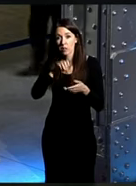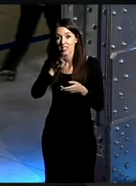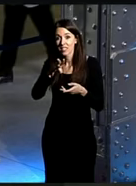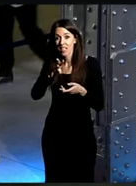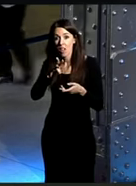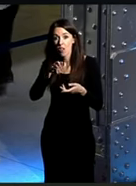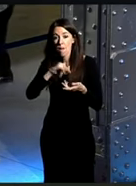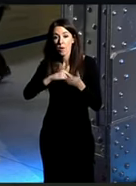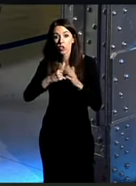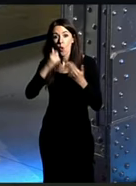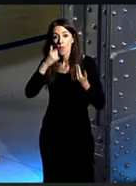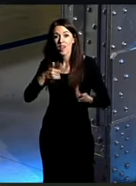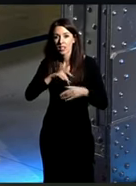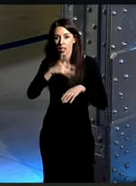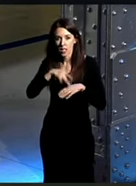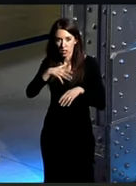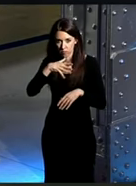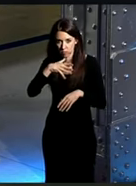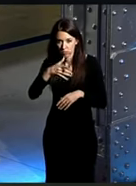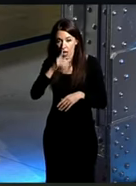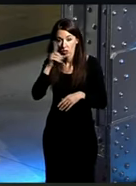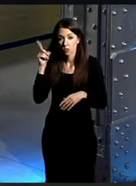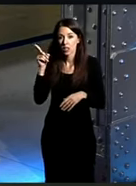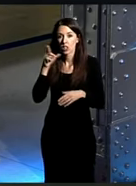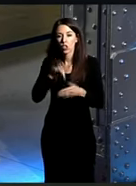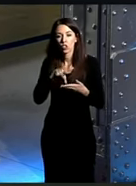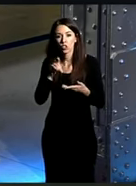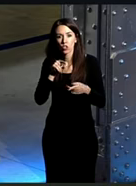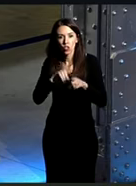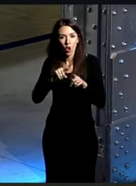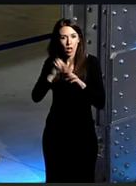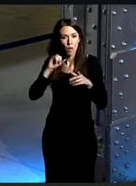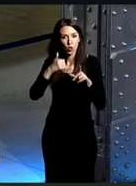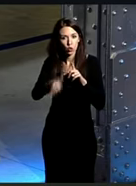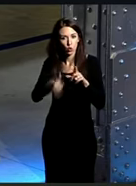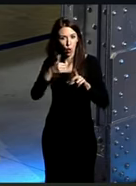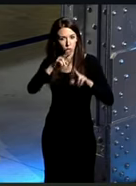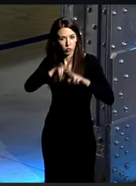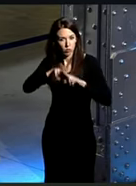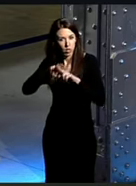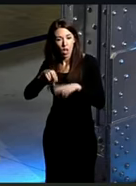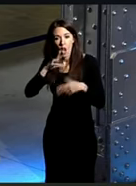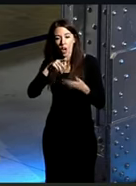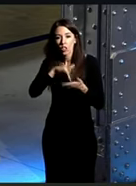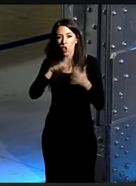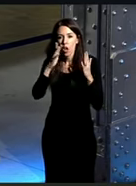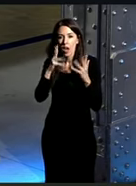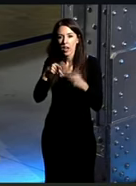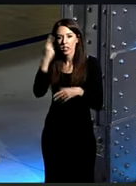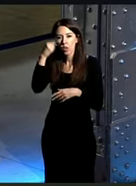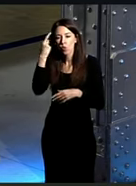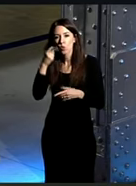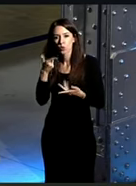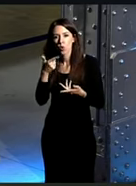un proyecto de humanidades digitales, impresionante. El año pasado hicimos una etnografía de YouTube. Y ahora estamos haciendo una analítica